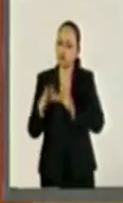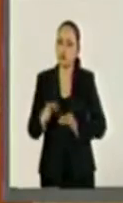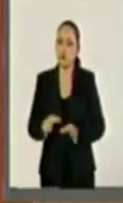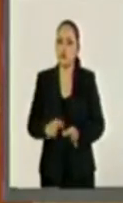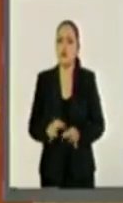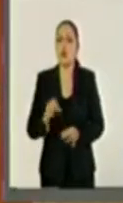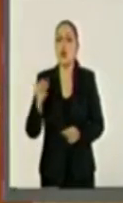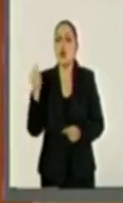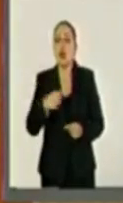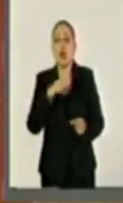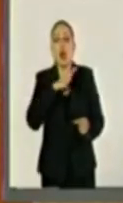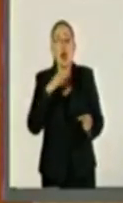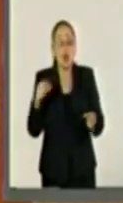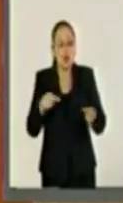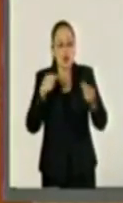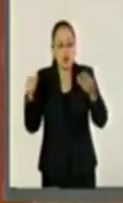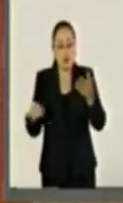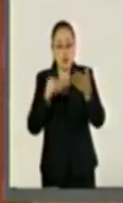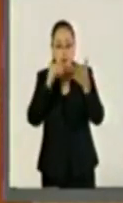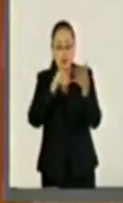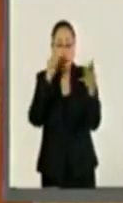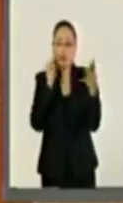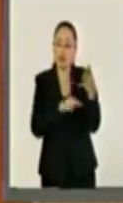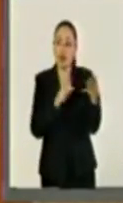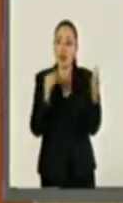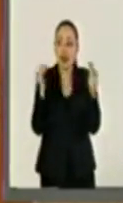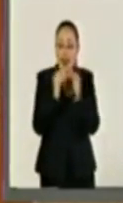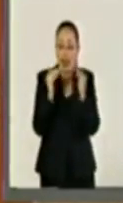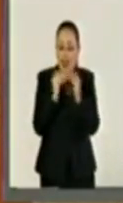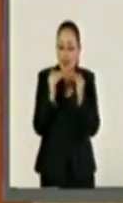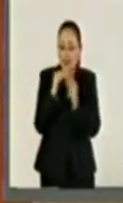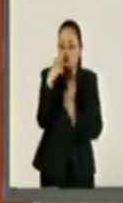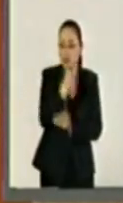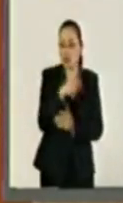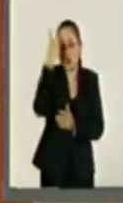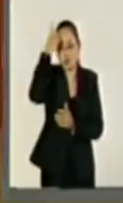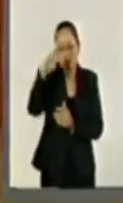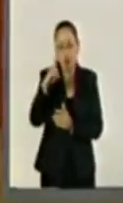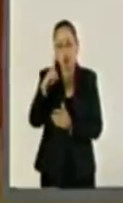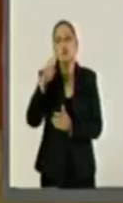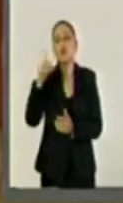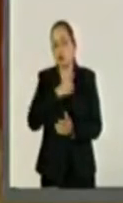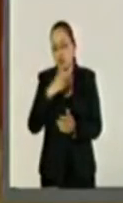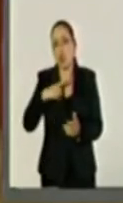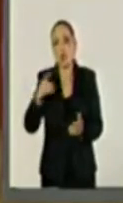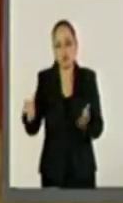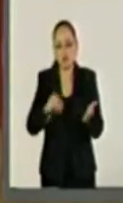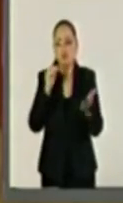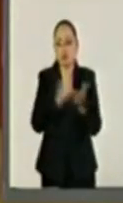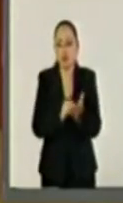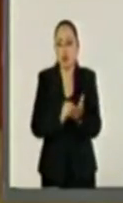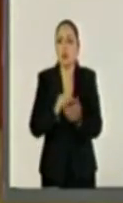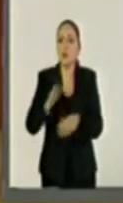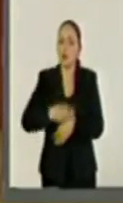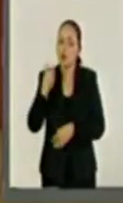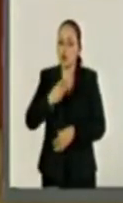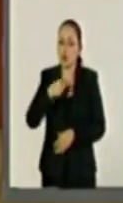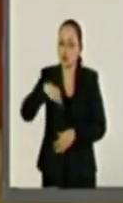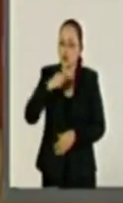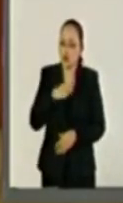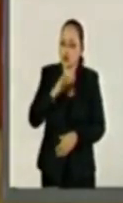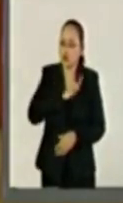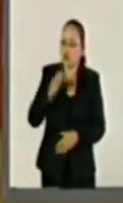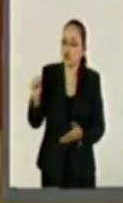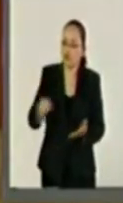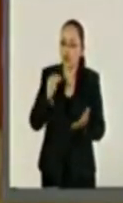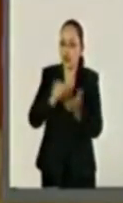que la ilusión de un hogar propio seguramente está incluida. Por ello, consideramos oportuna la